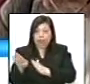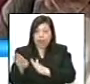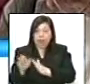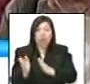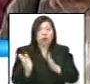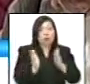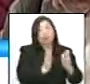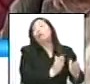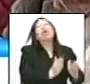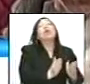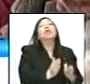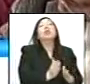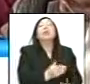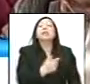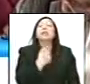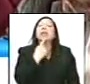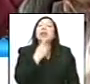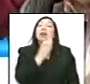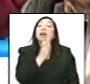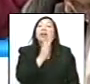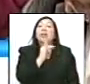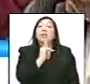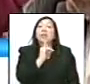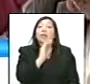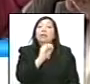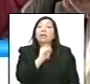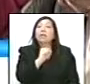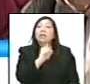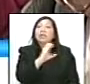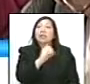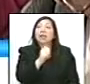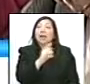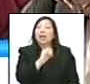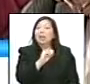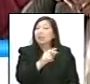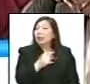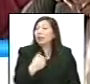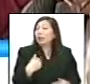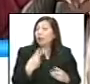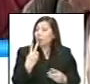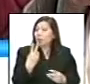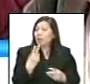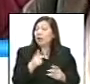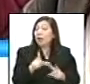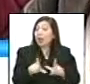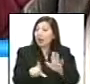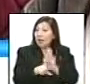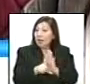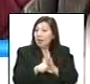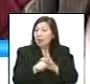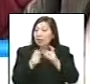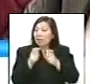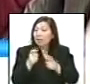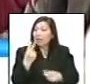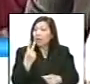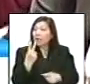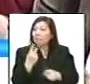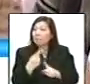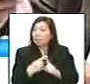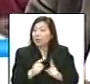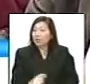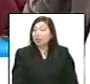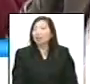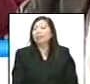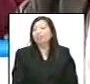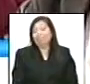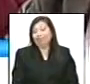de representación. Ese es el cargo de representación que tiene dos funciones, legislar y fiscalizar. Pero es solo